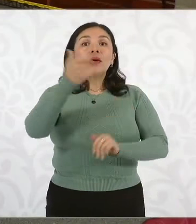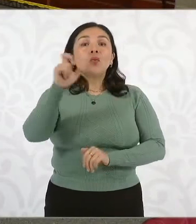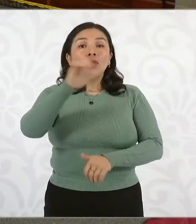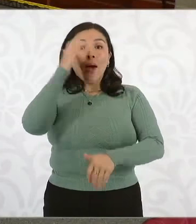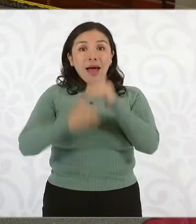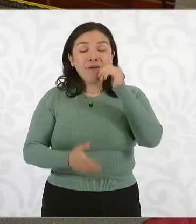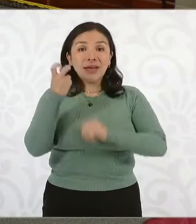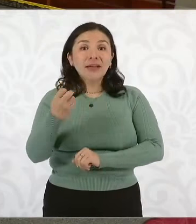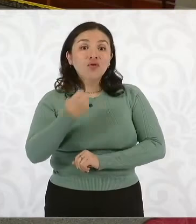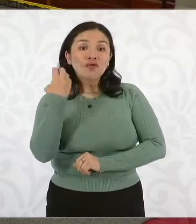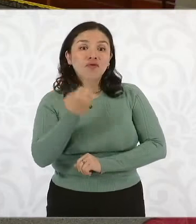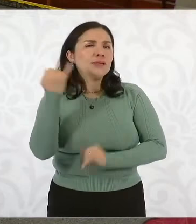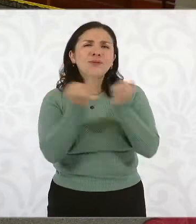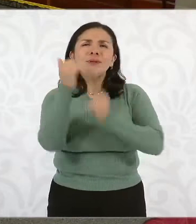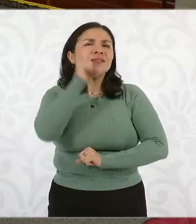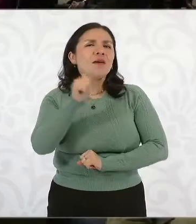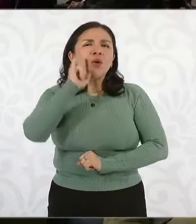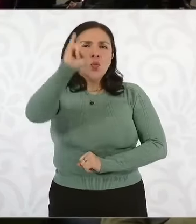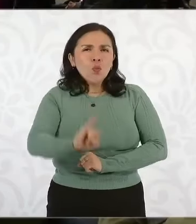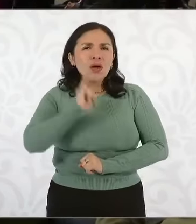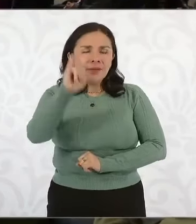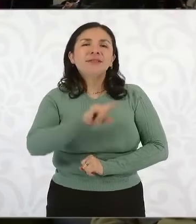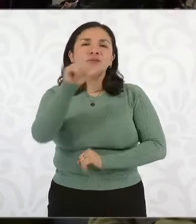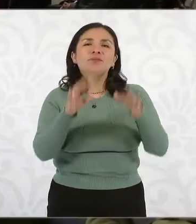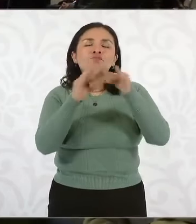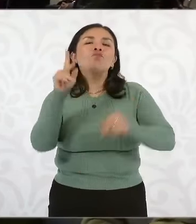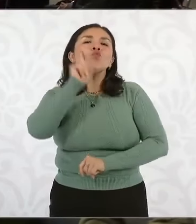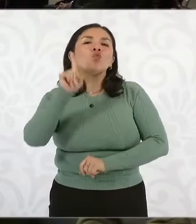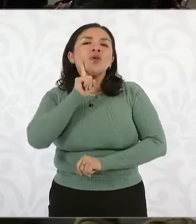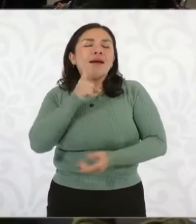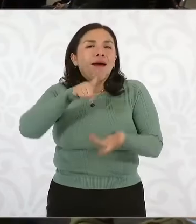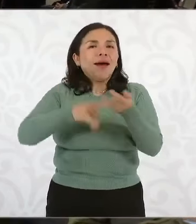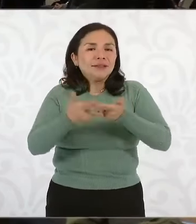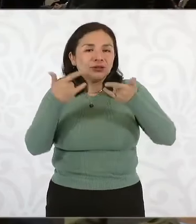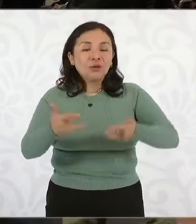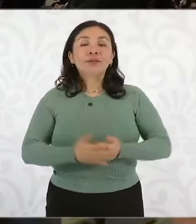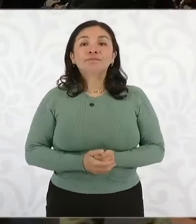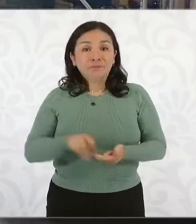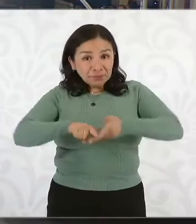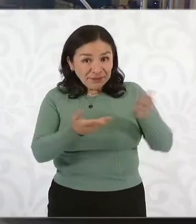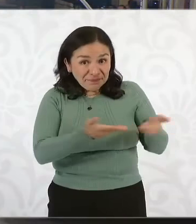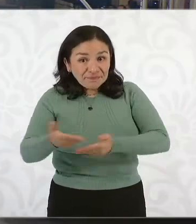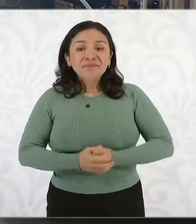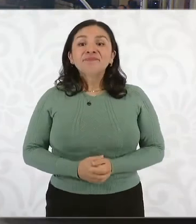de la conferencia, como todos los jueves, Mujeres en la Historia. Adelante, Luisa.